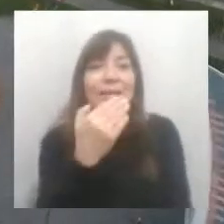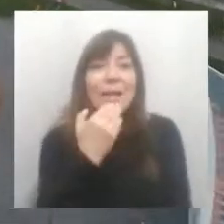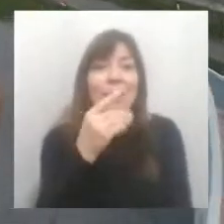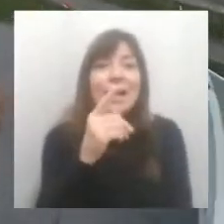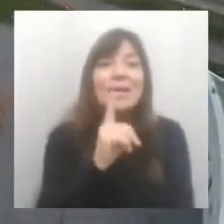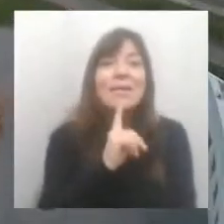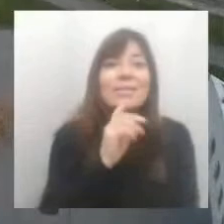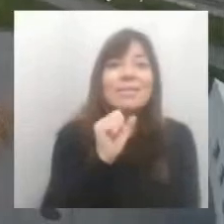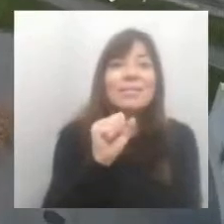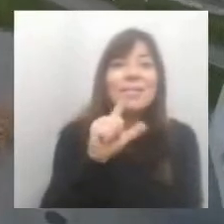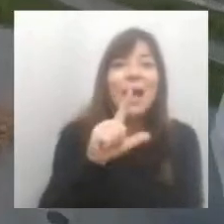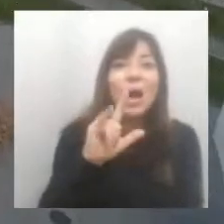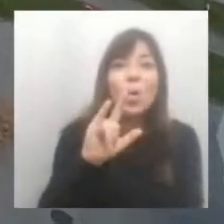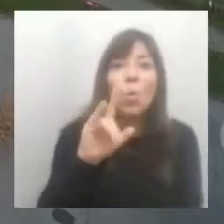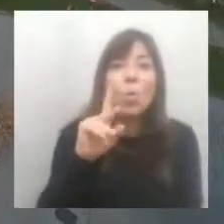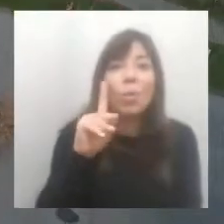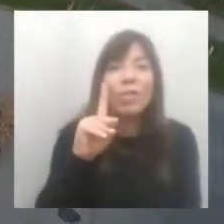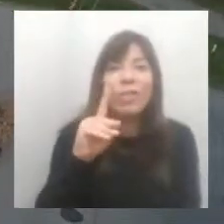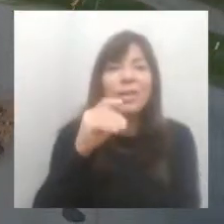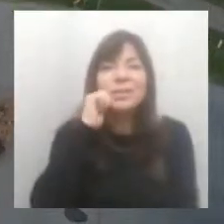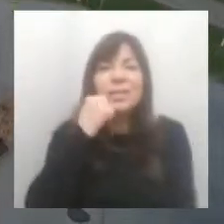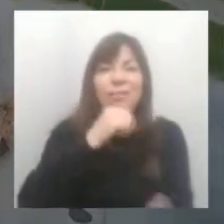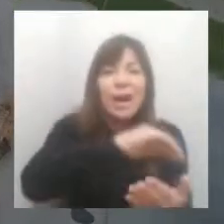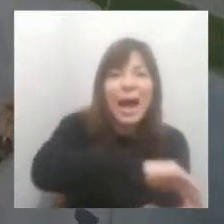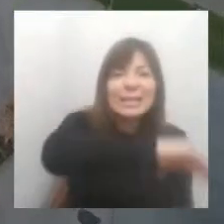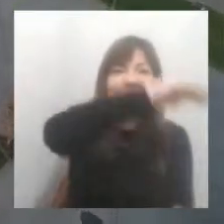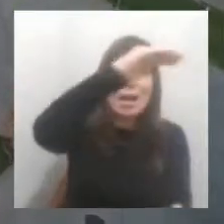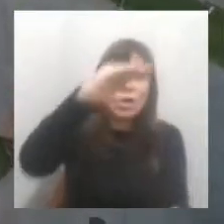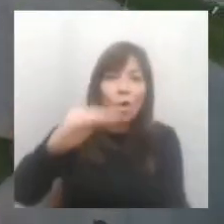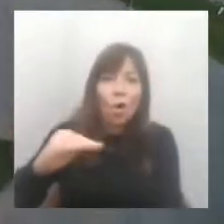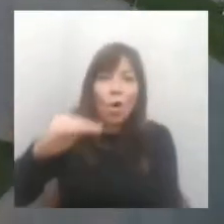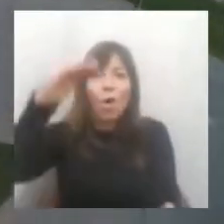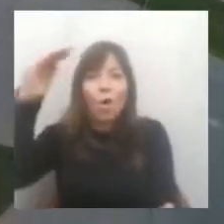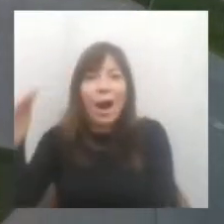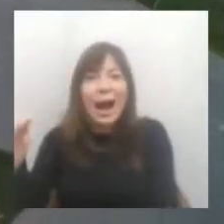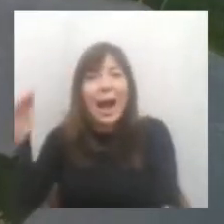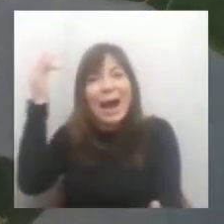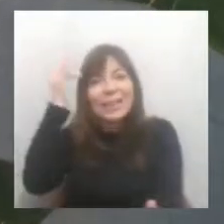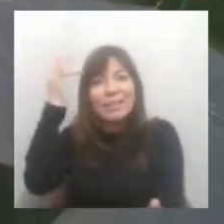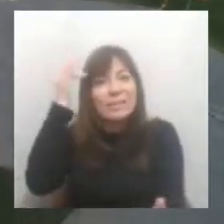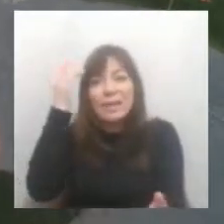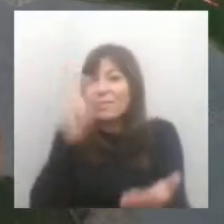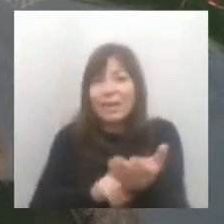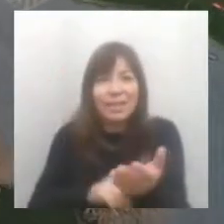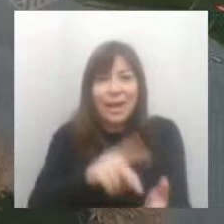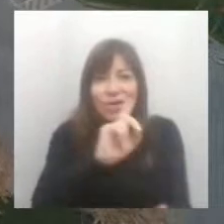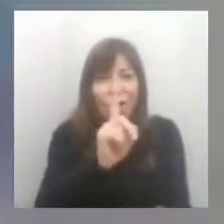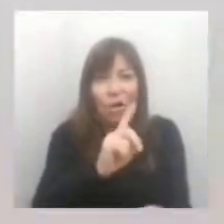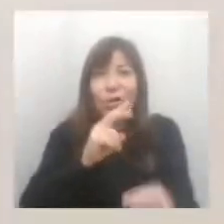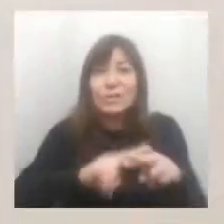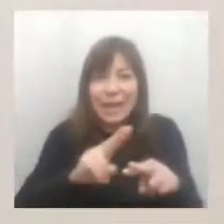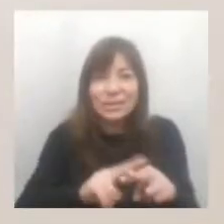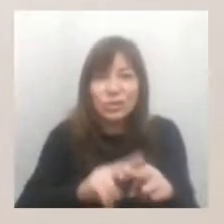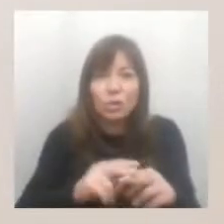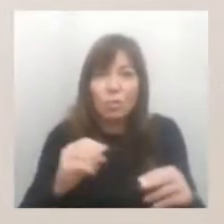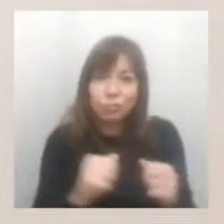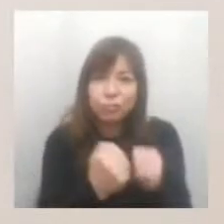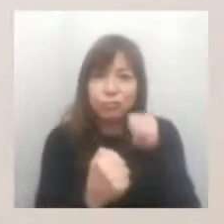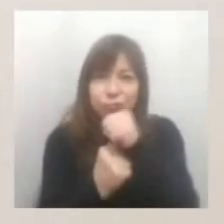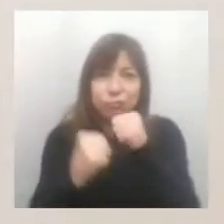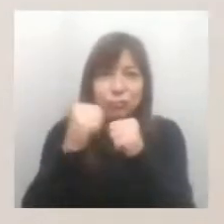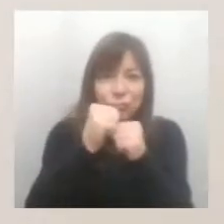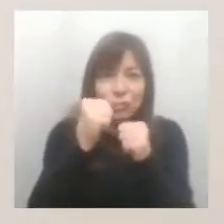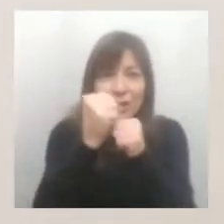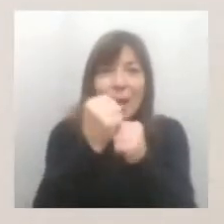es bien particular porque es un cerro artificial creado, obviamente, en ese entonces, para proyectar lo que podría,